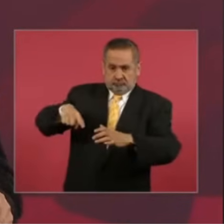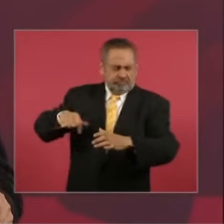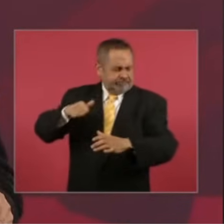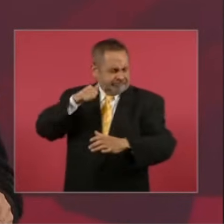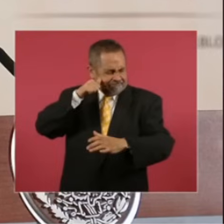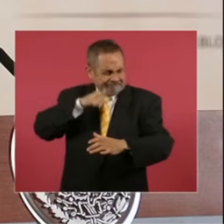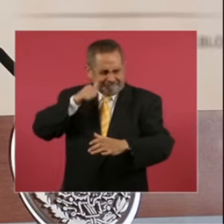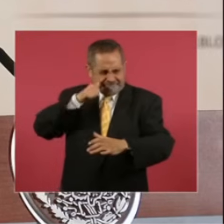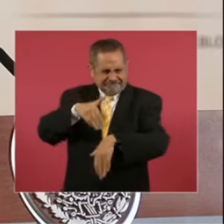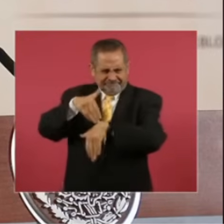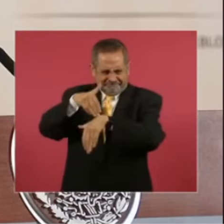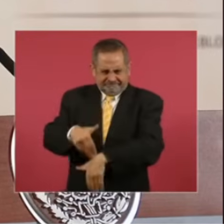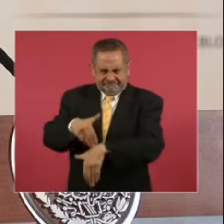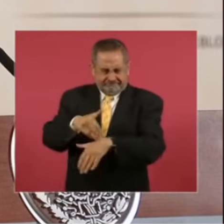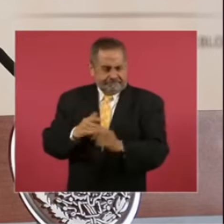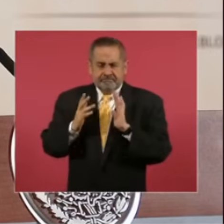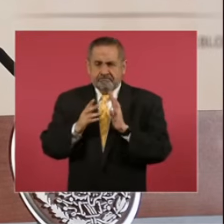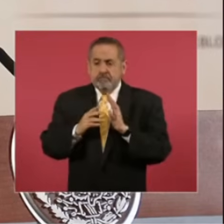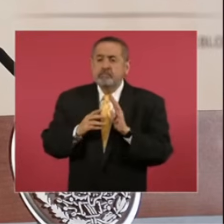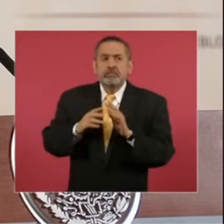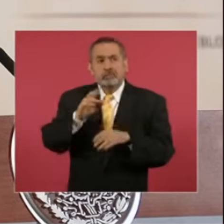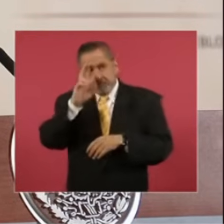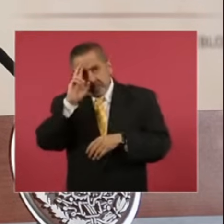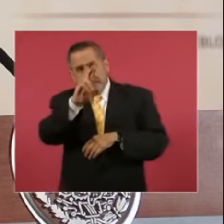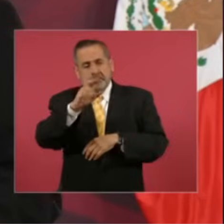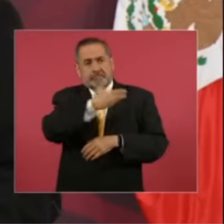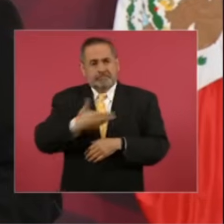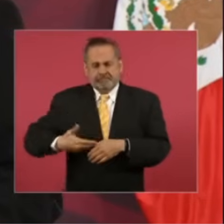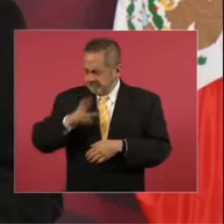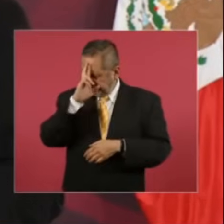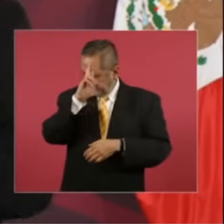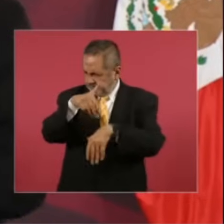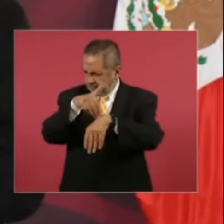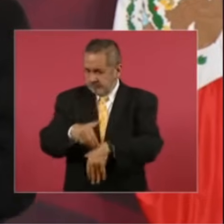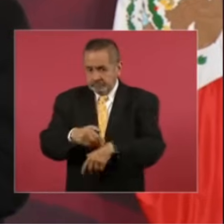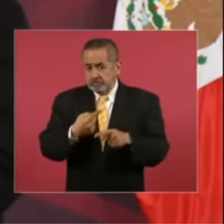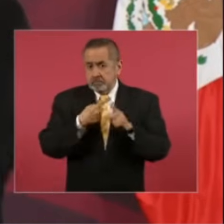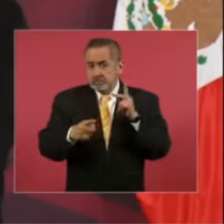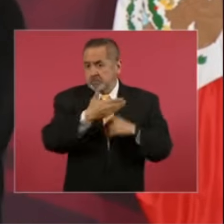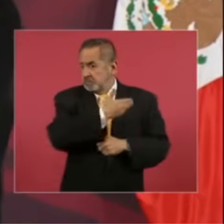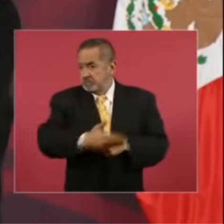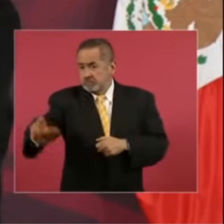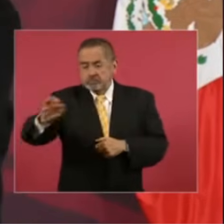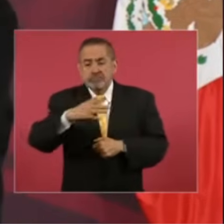siempre ha sido respetuoso de la autoridad civil, a partir